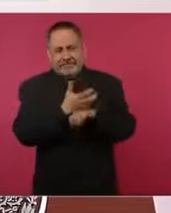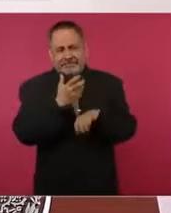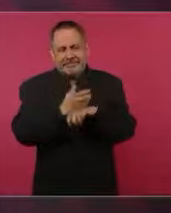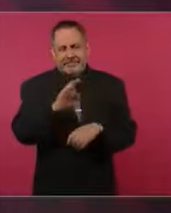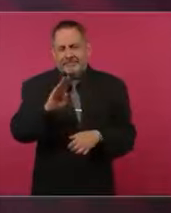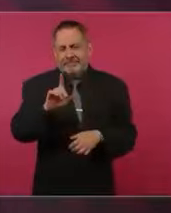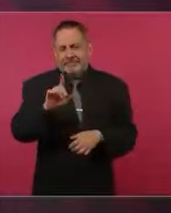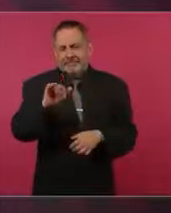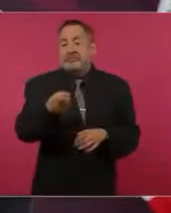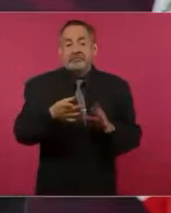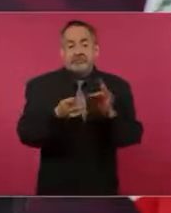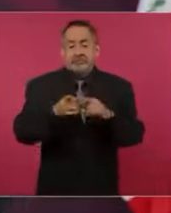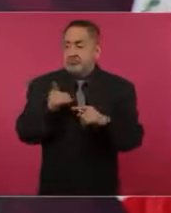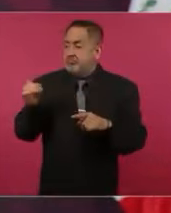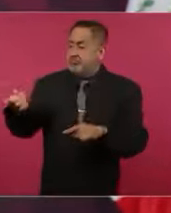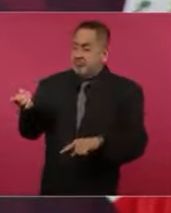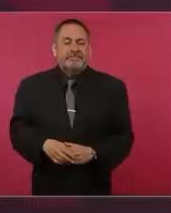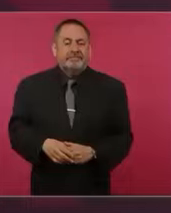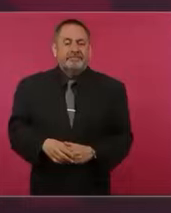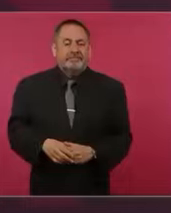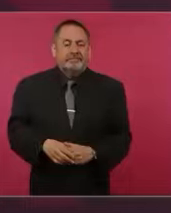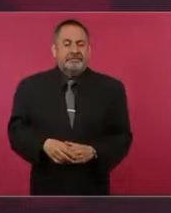que vamos a expropiar Calica.